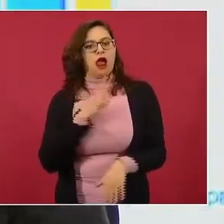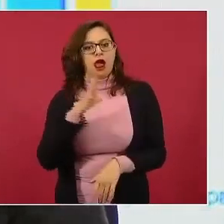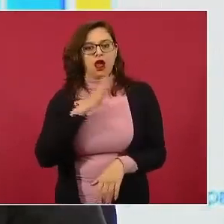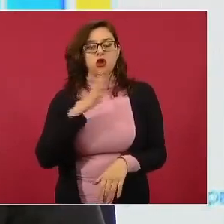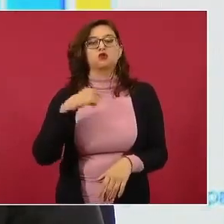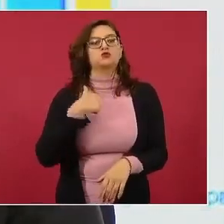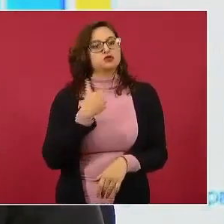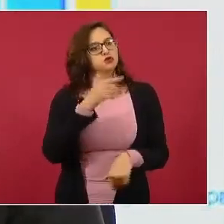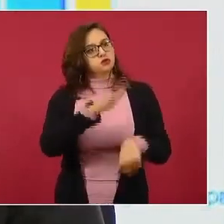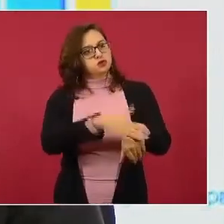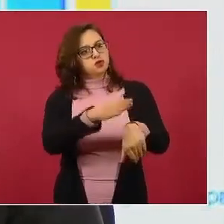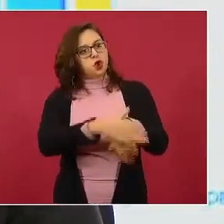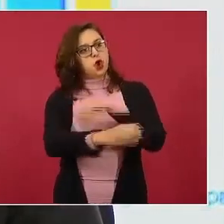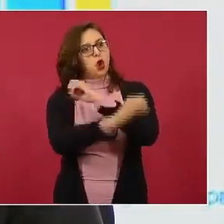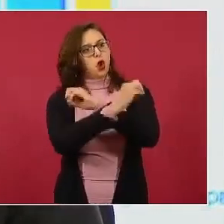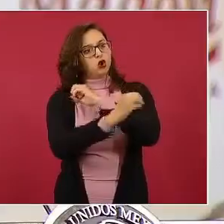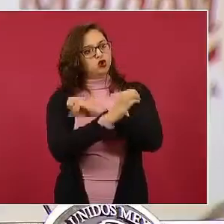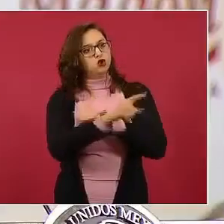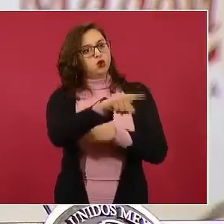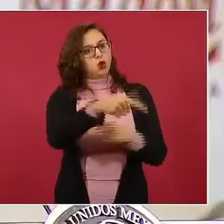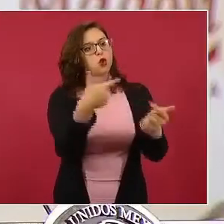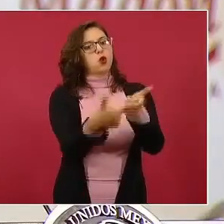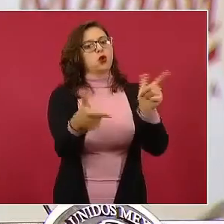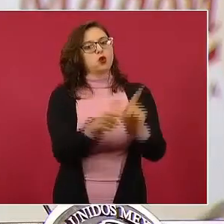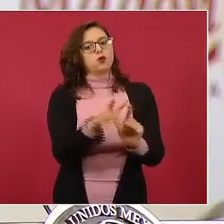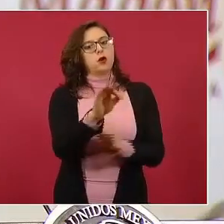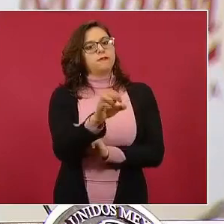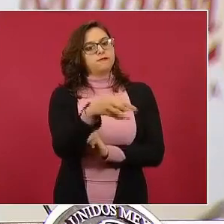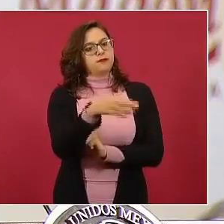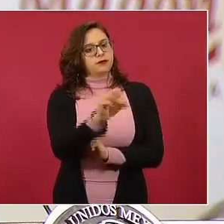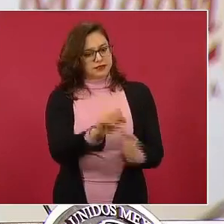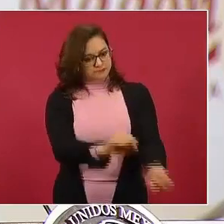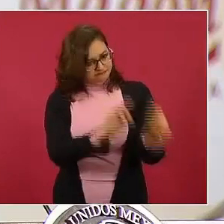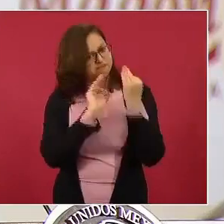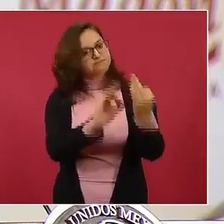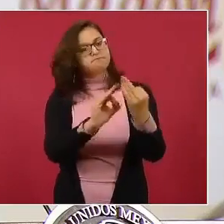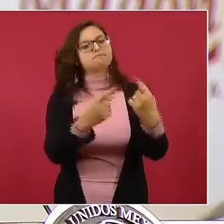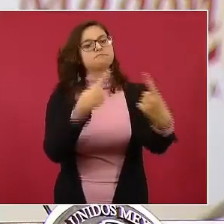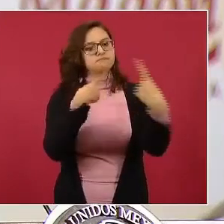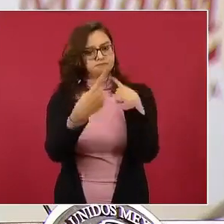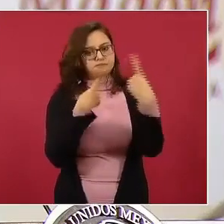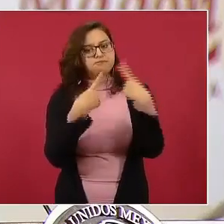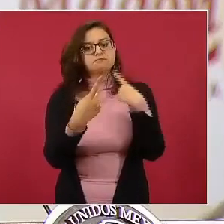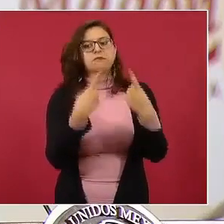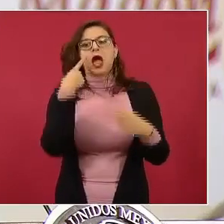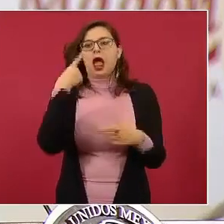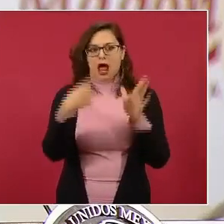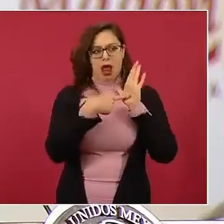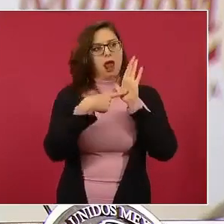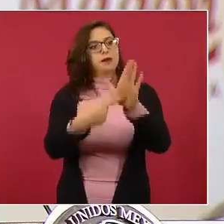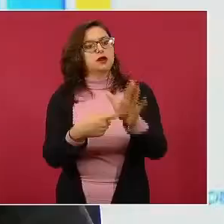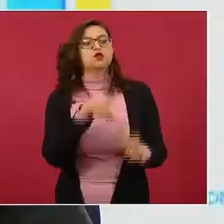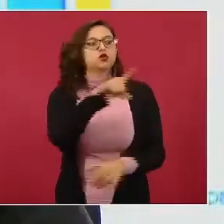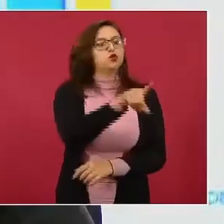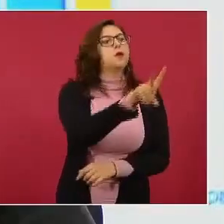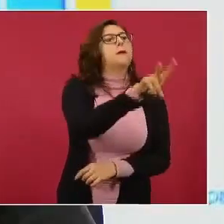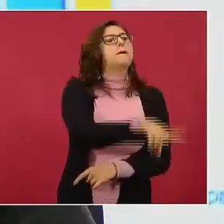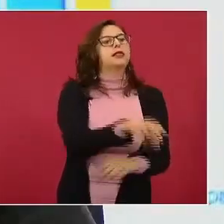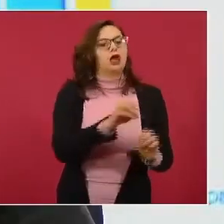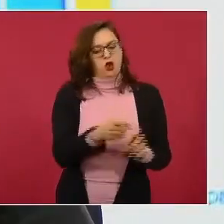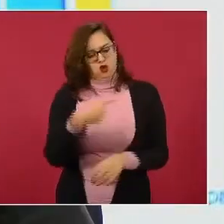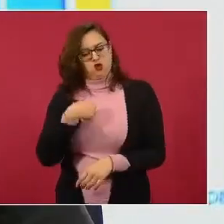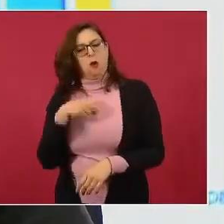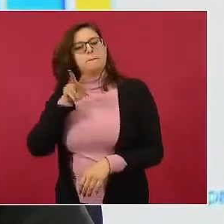insistir, invitamos al Grupo FENSA para que podamos comentar el tema y para que se demuestre la realidad que hay atrás